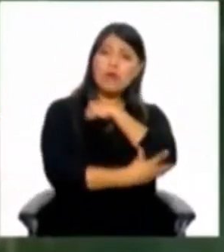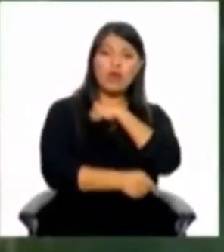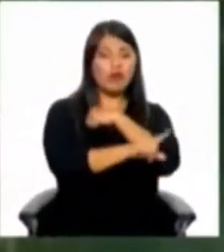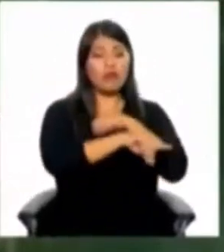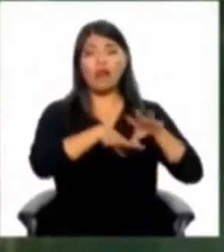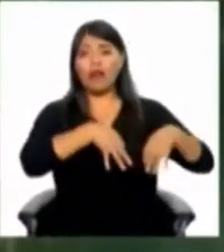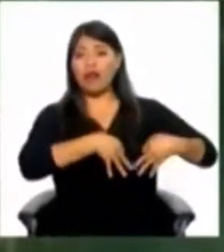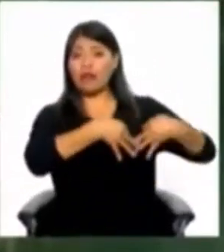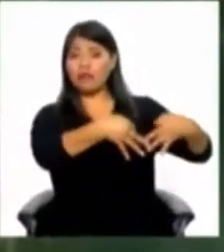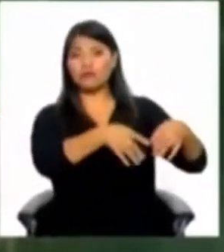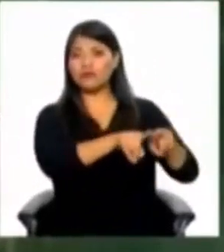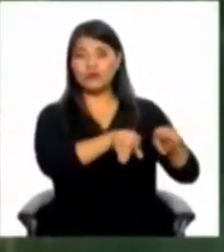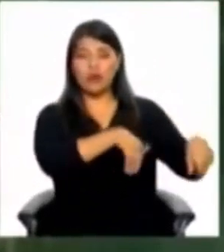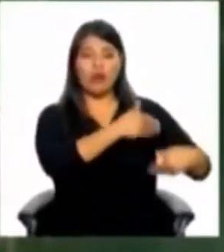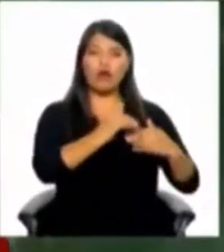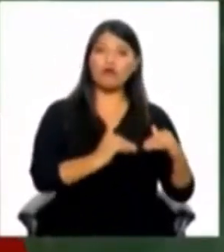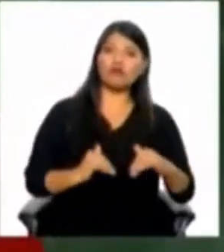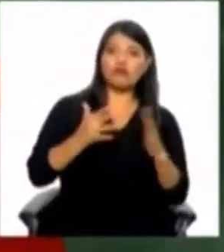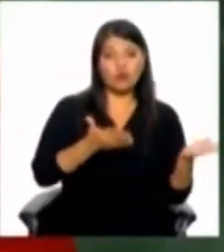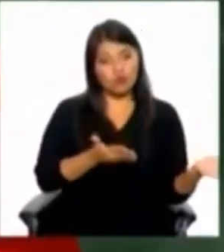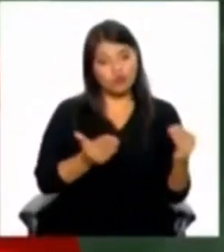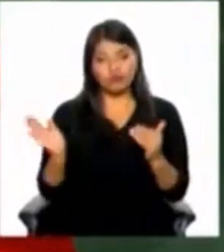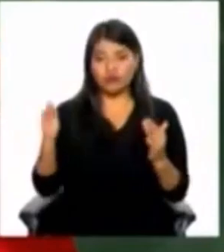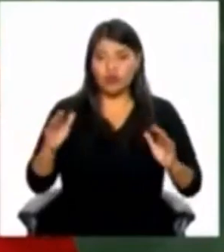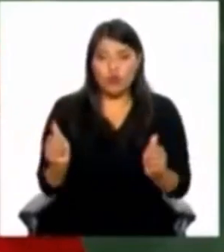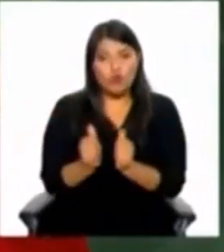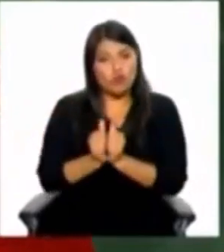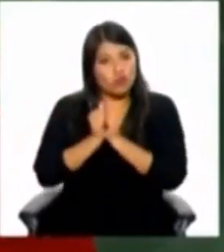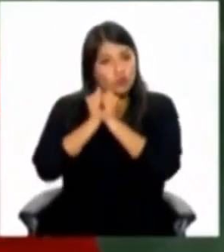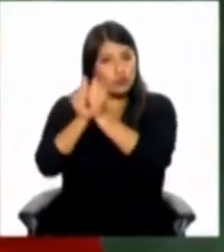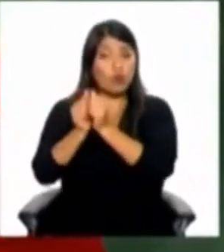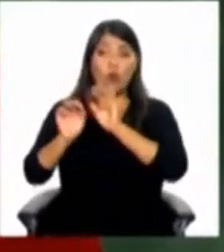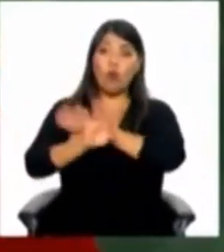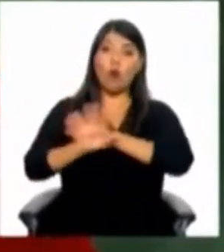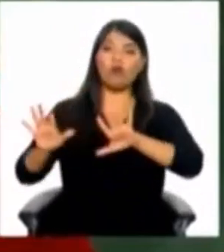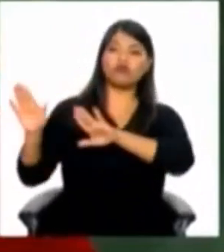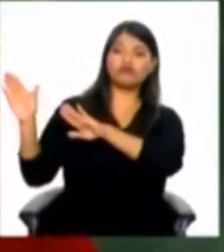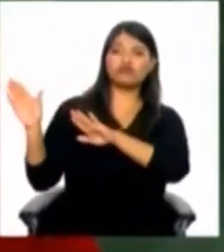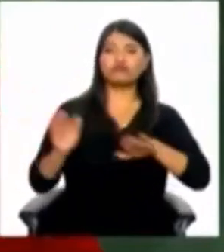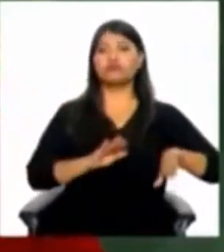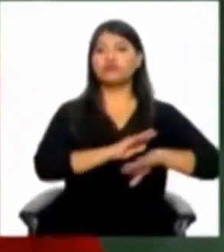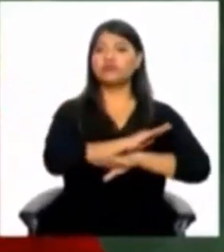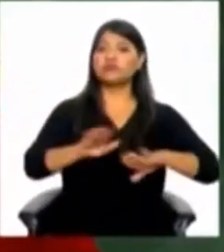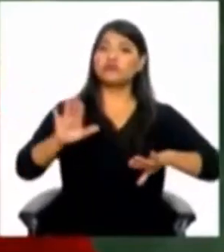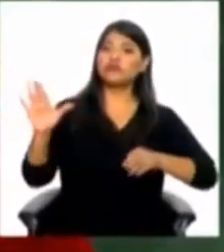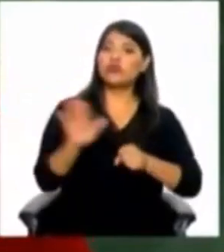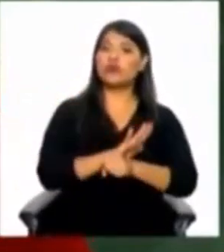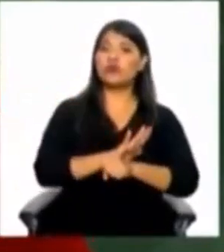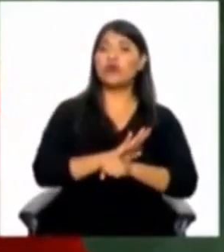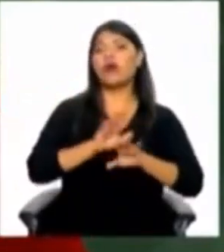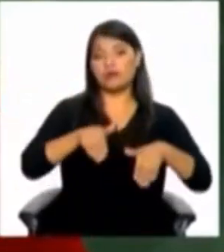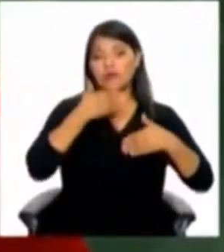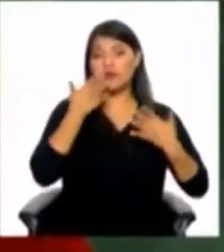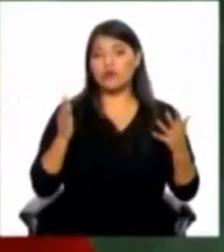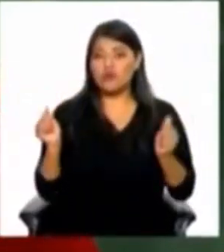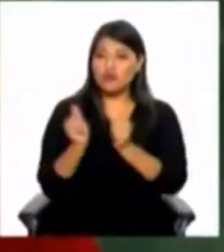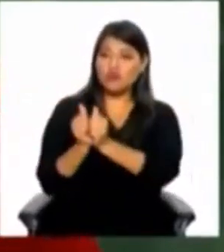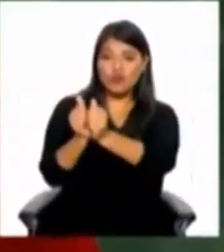ahora. O progresamos juntos o nos condenamos todos. Unidos